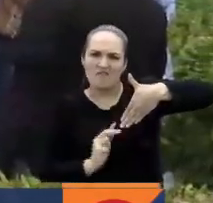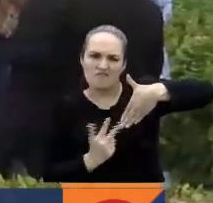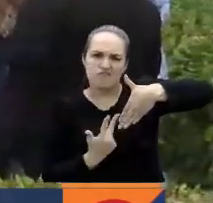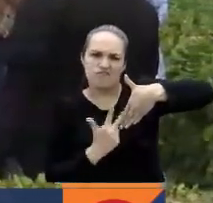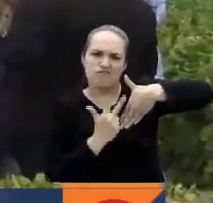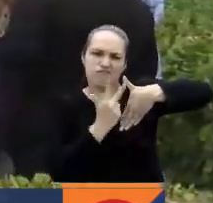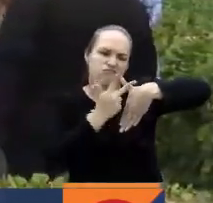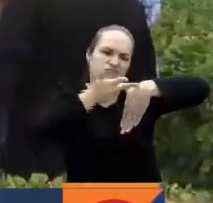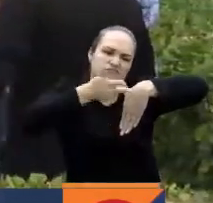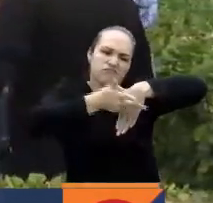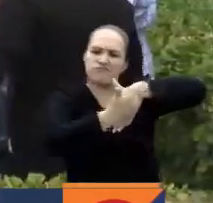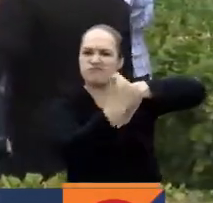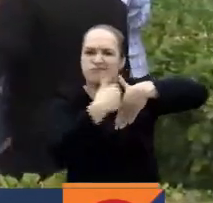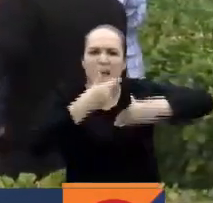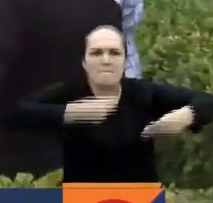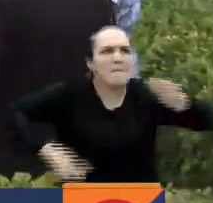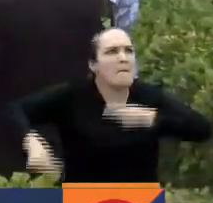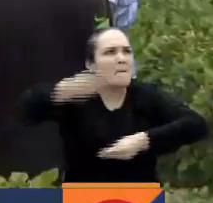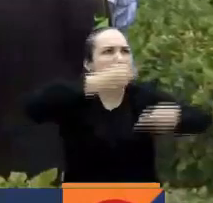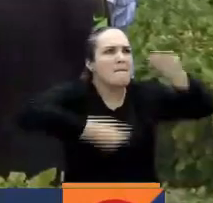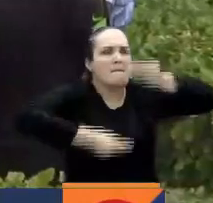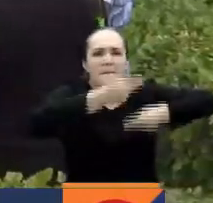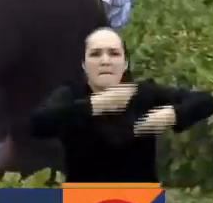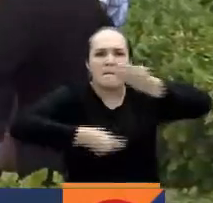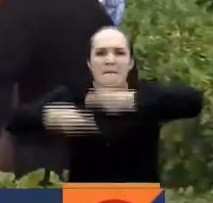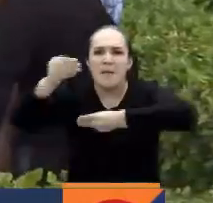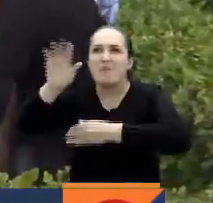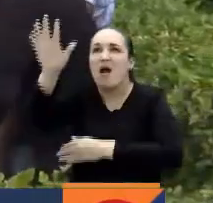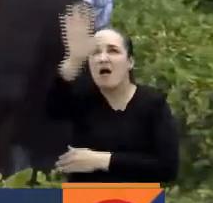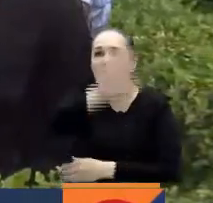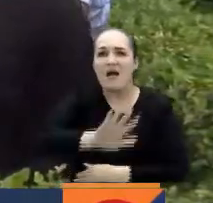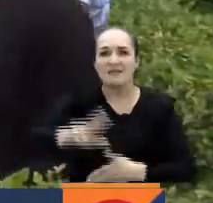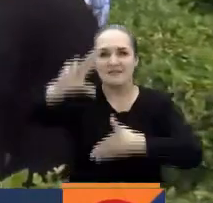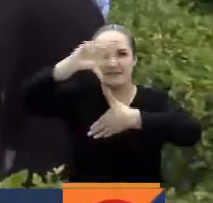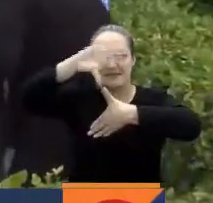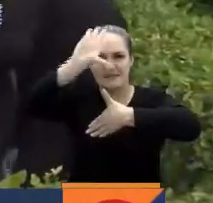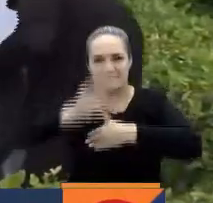comercial. Adriana, usted tiene más información a esta hora aquí desde Villa del Rosario.